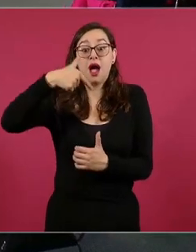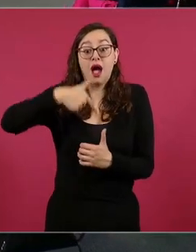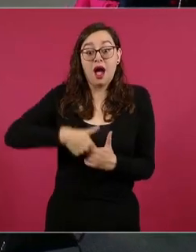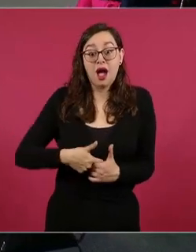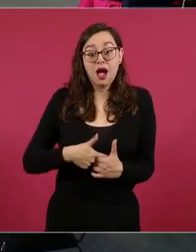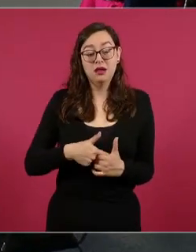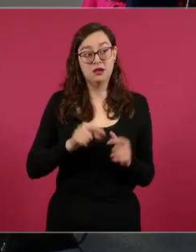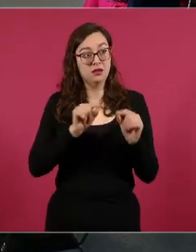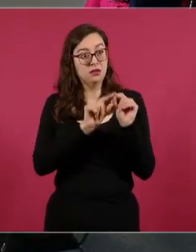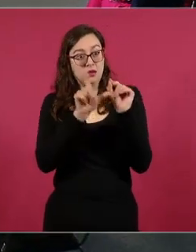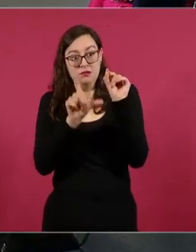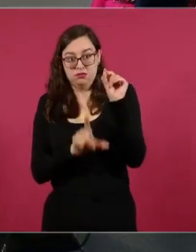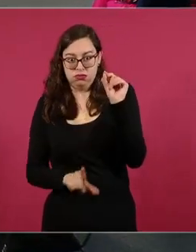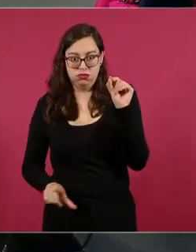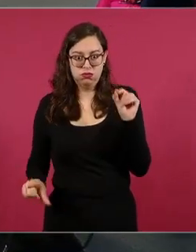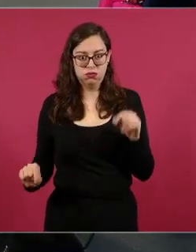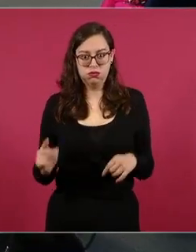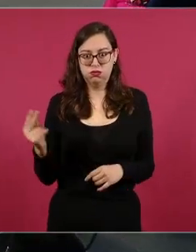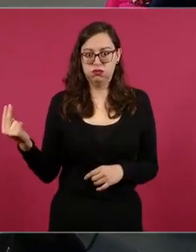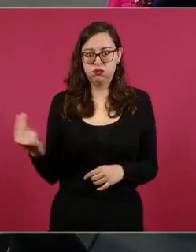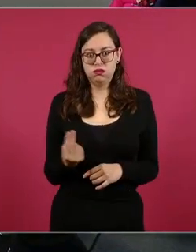producir